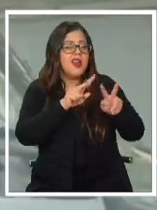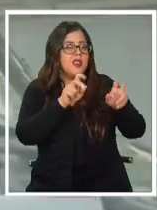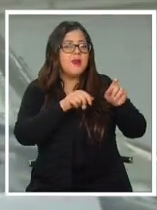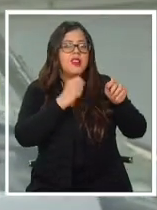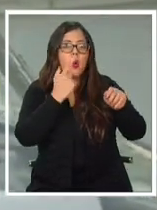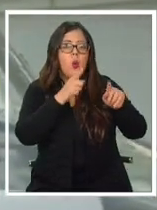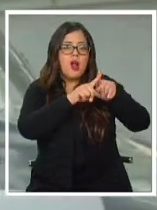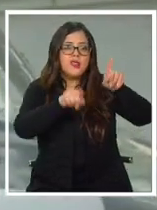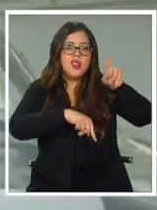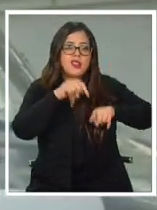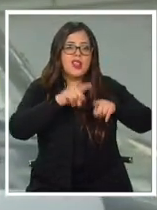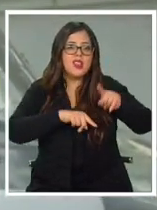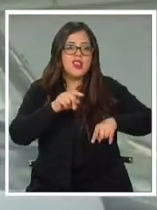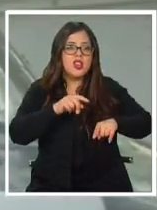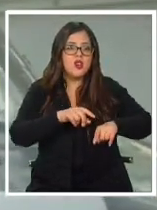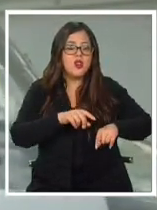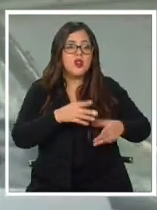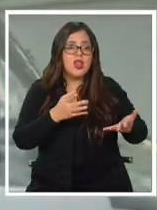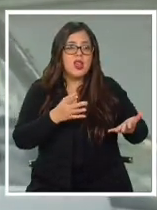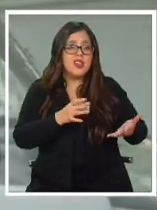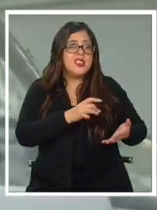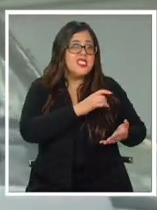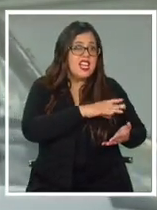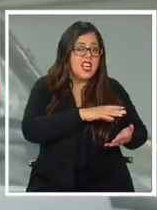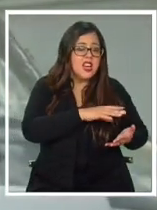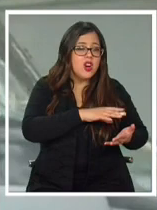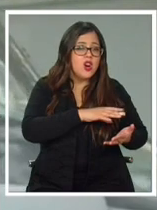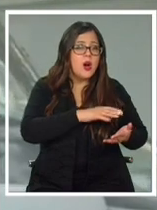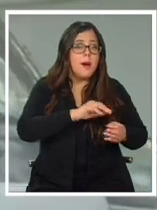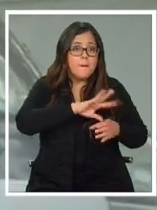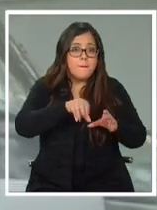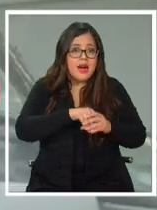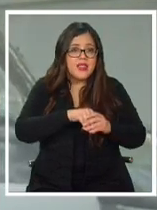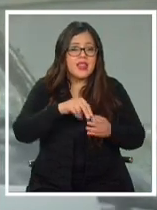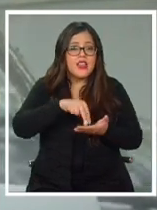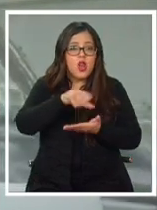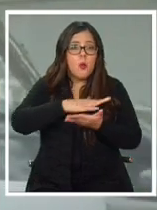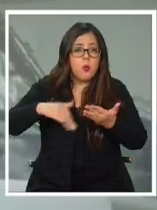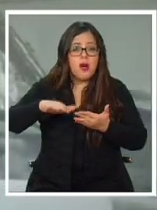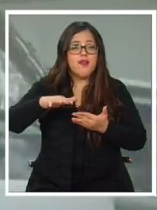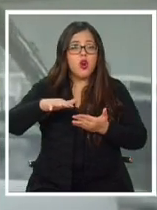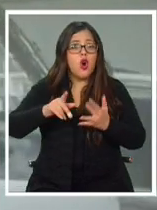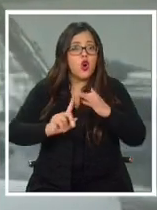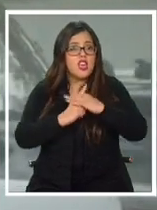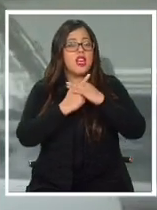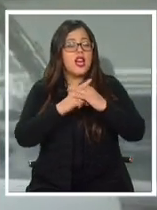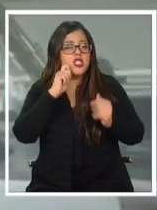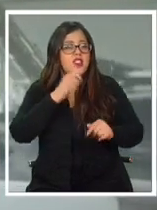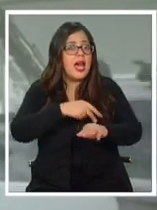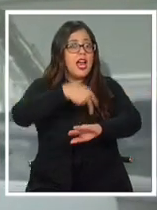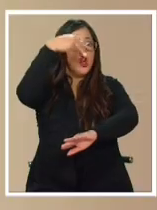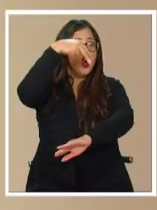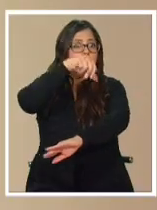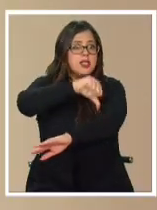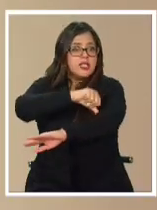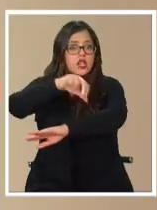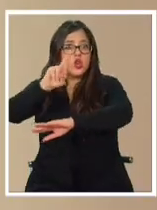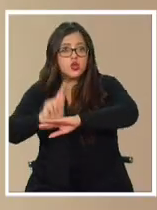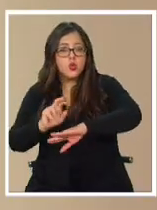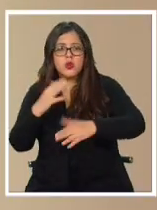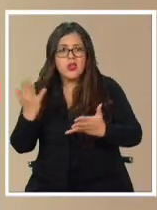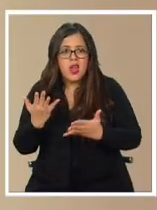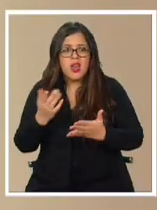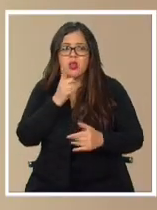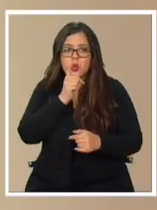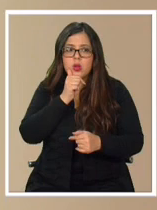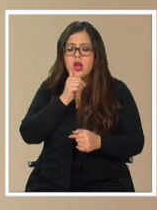territorio chileno perteneció a los pueblos originarios. El norte, el sur, todo el país. Esto genera una incertidumbre jurídica enorme. ¿Quién y cómo